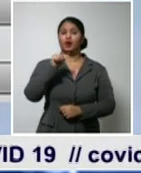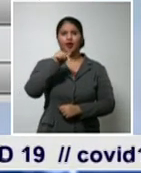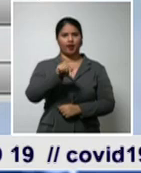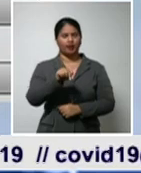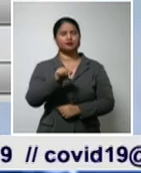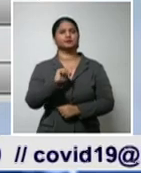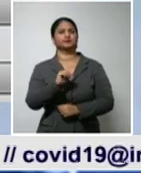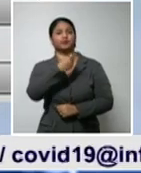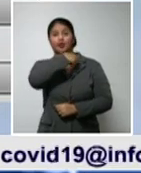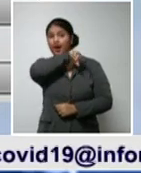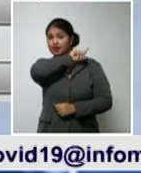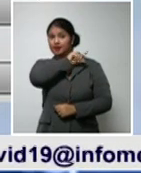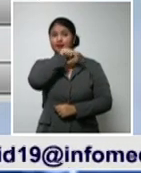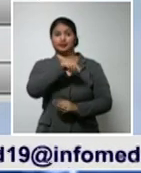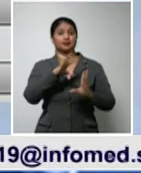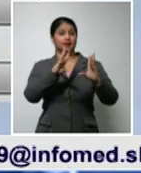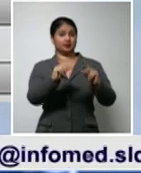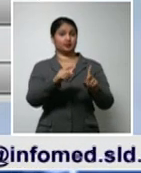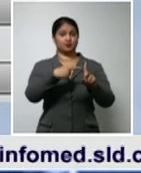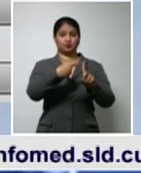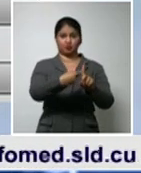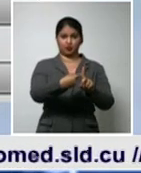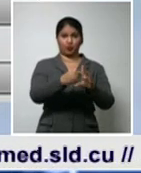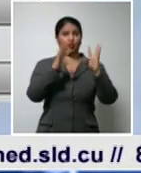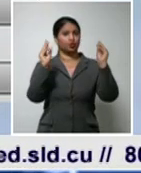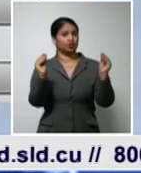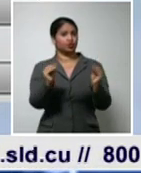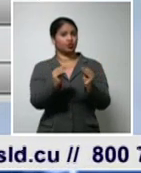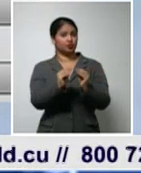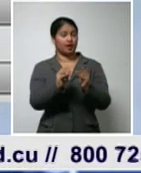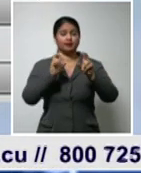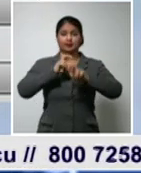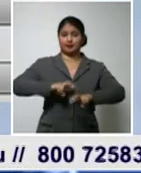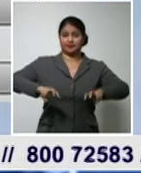ayer, pues ya se han procesado